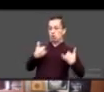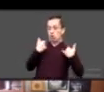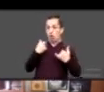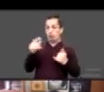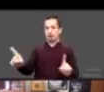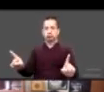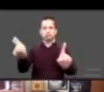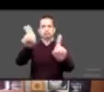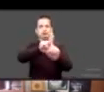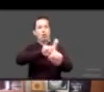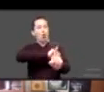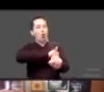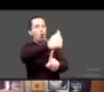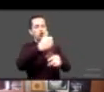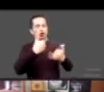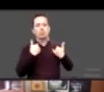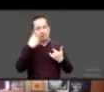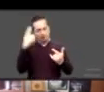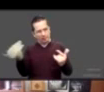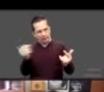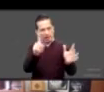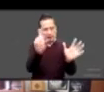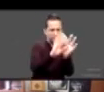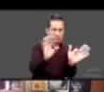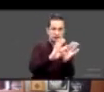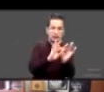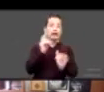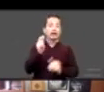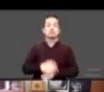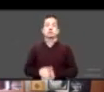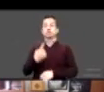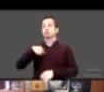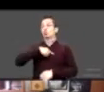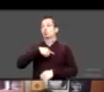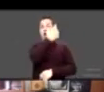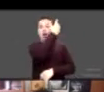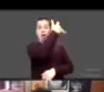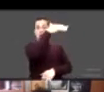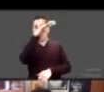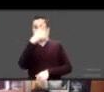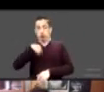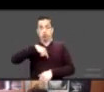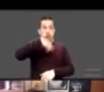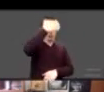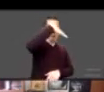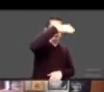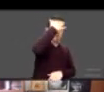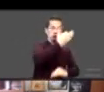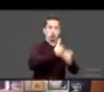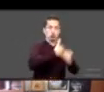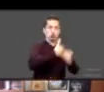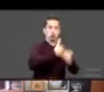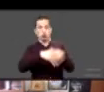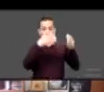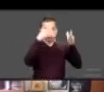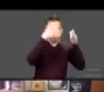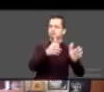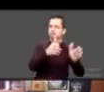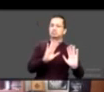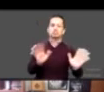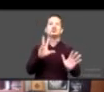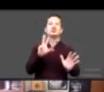el adultocentrismo. Nosotros queremos, a través de las acciones del programa, pues que las y los adolescentes puedan tener una vivencia